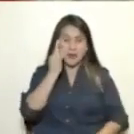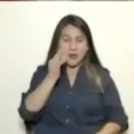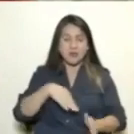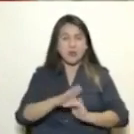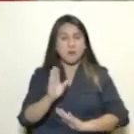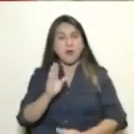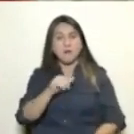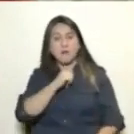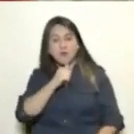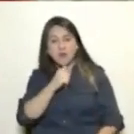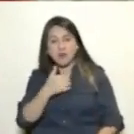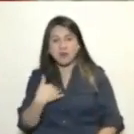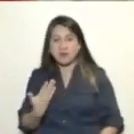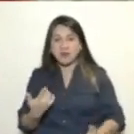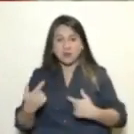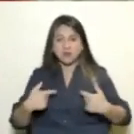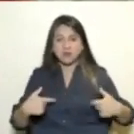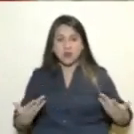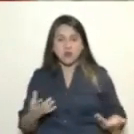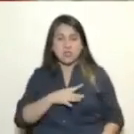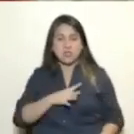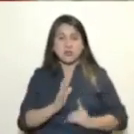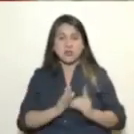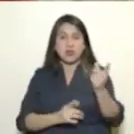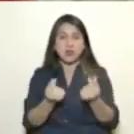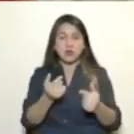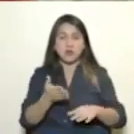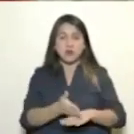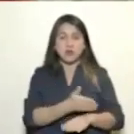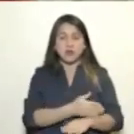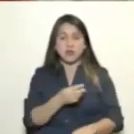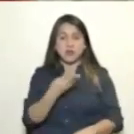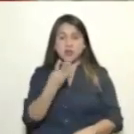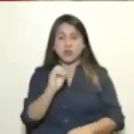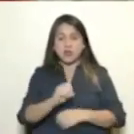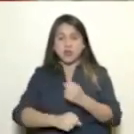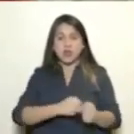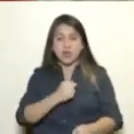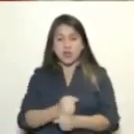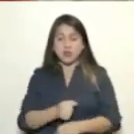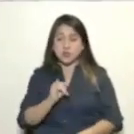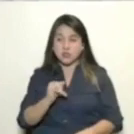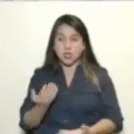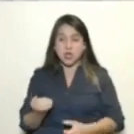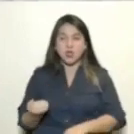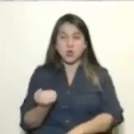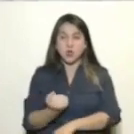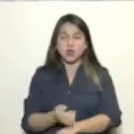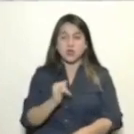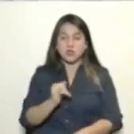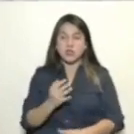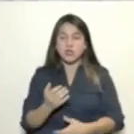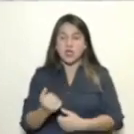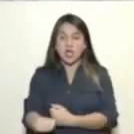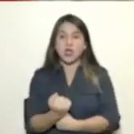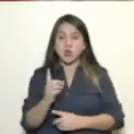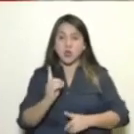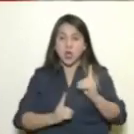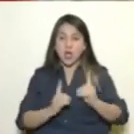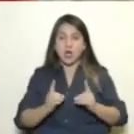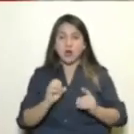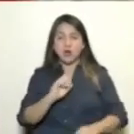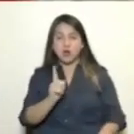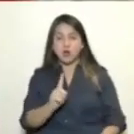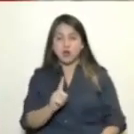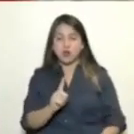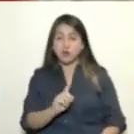¿nos sirvió el desarrollo económico anterior, los 30 sí, años? Nos sirvió, ¿verdad? ¿Sirvió de algo o todo eso va a ser